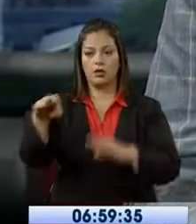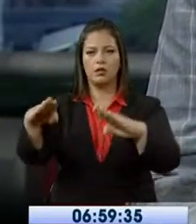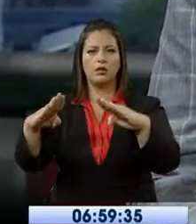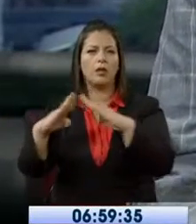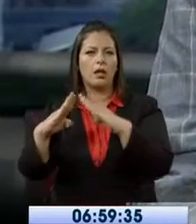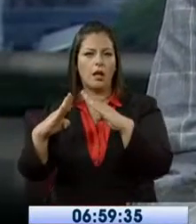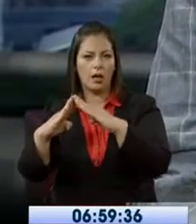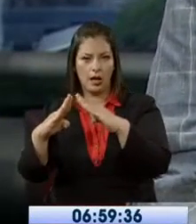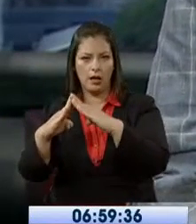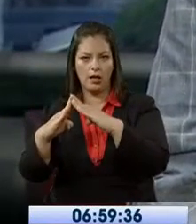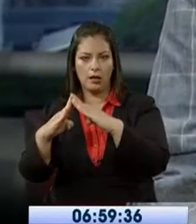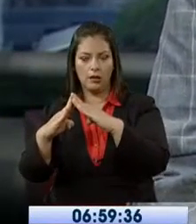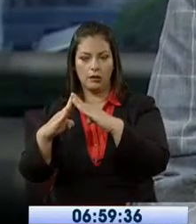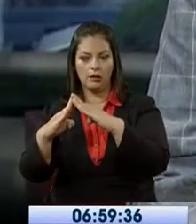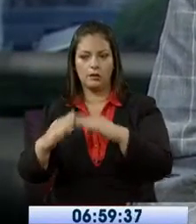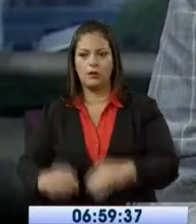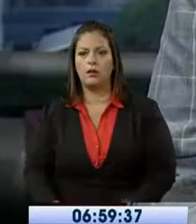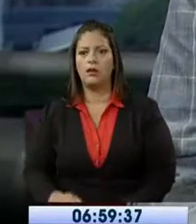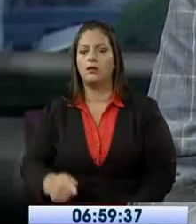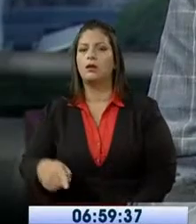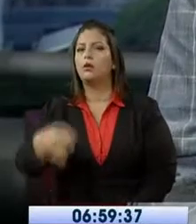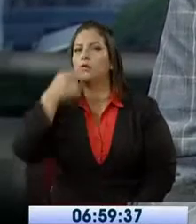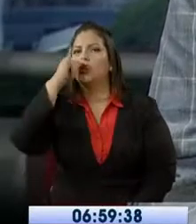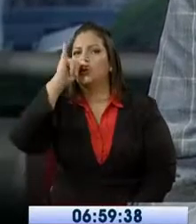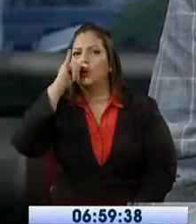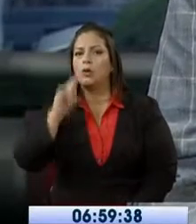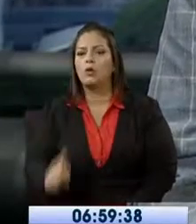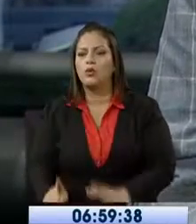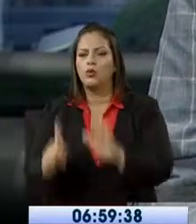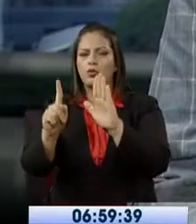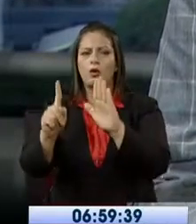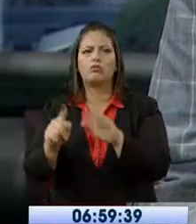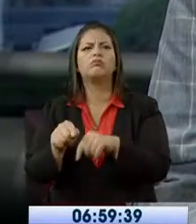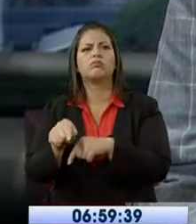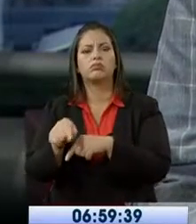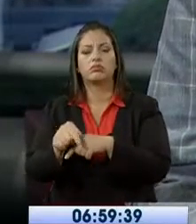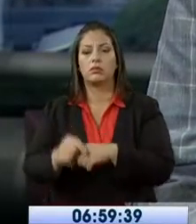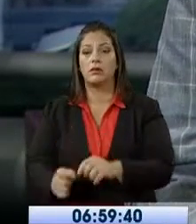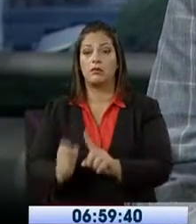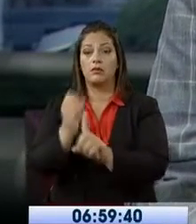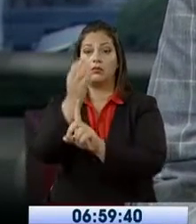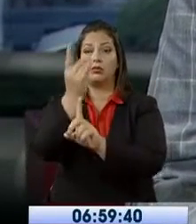niños fueron rescatados de en medio de este siniestro. Veamos.